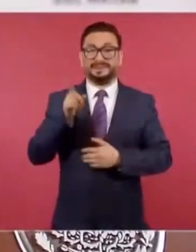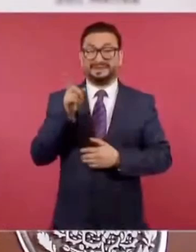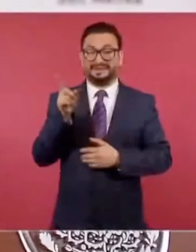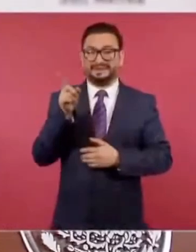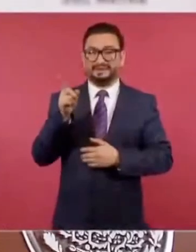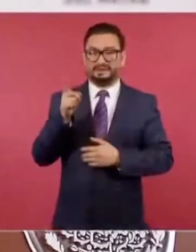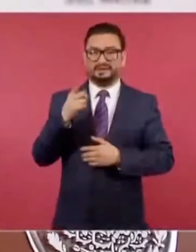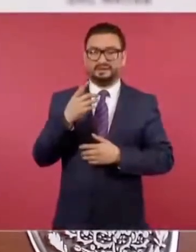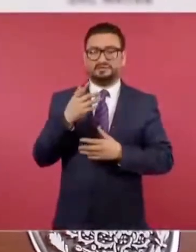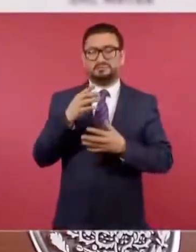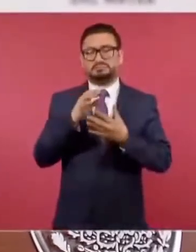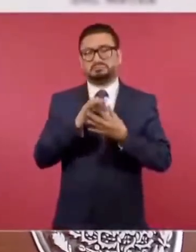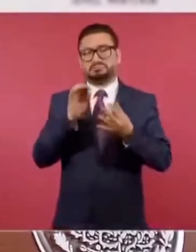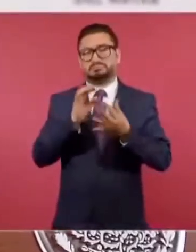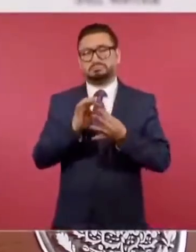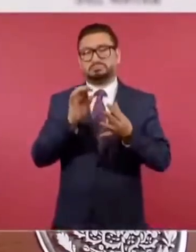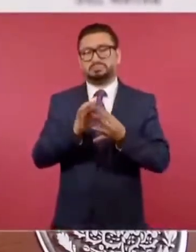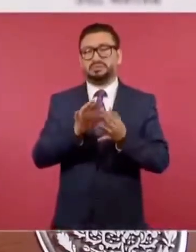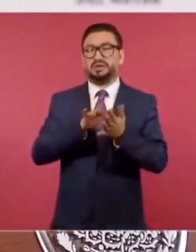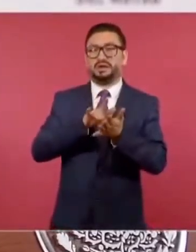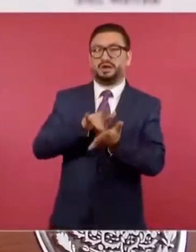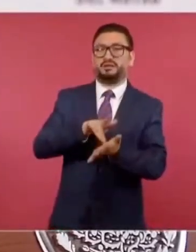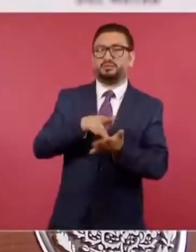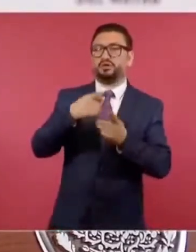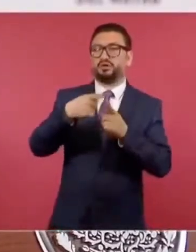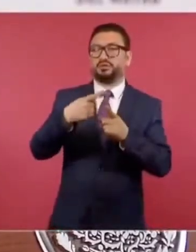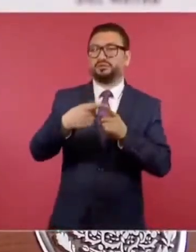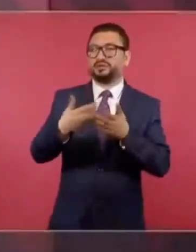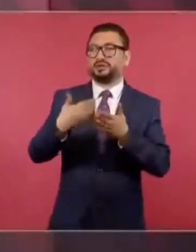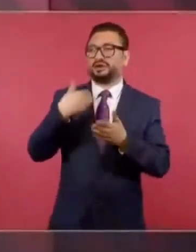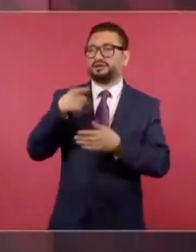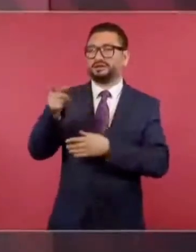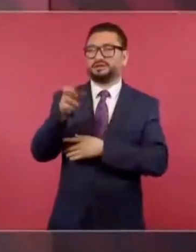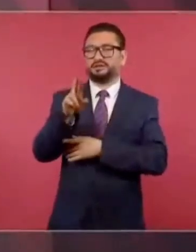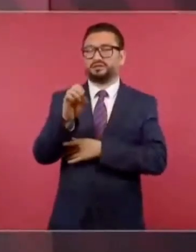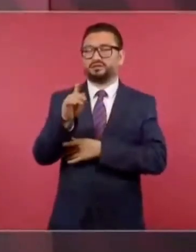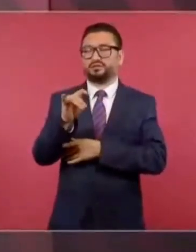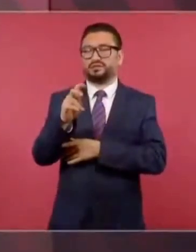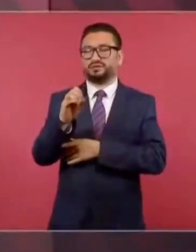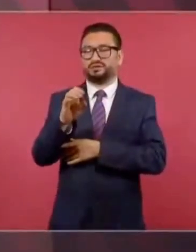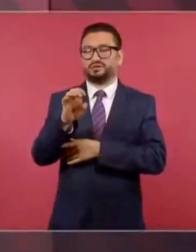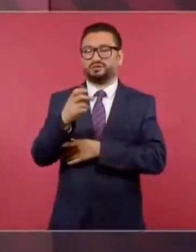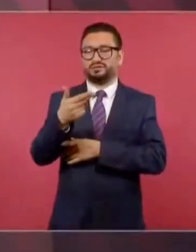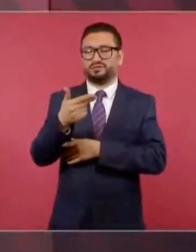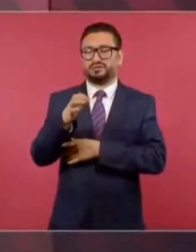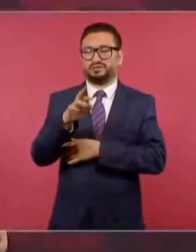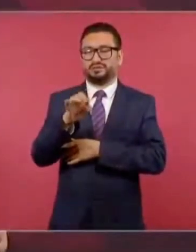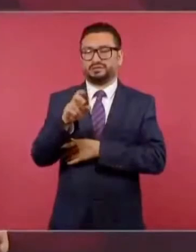apoyando, porque también había tomado la palabra, Roberto Hernández,